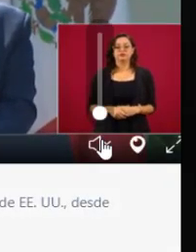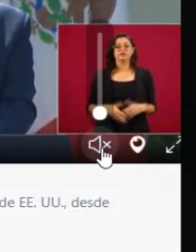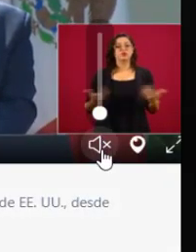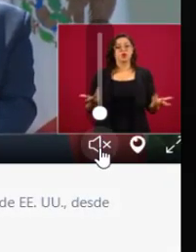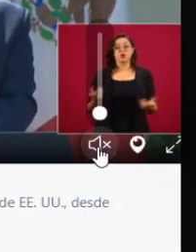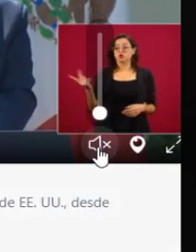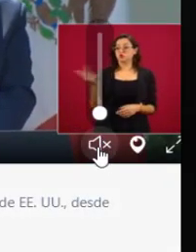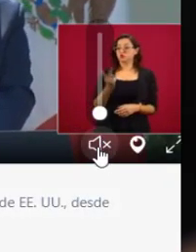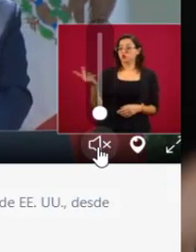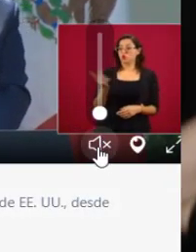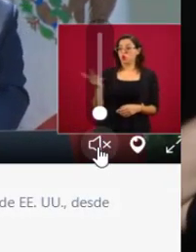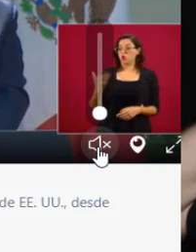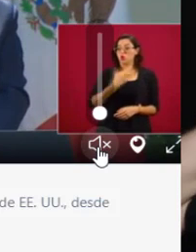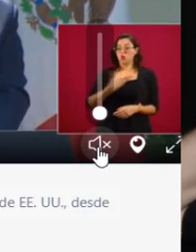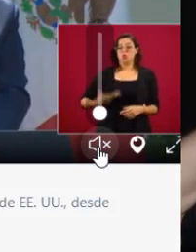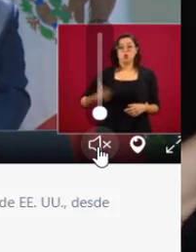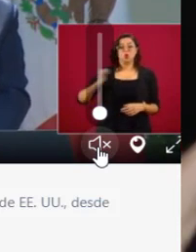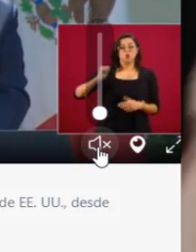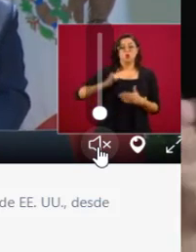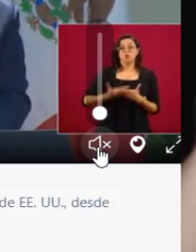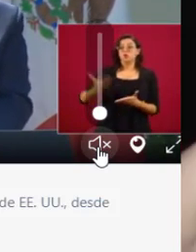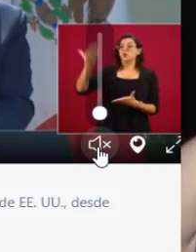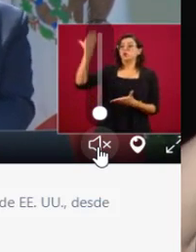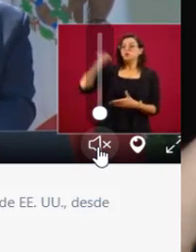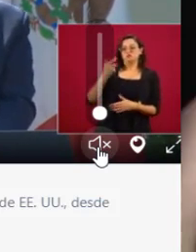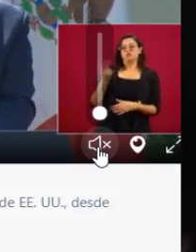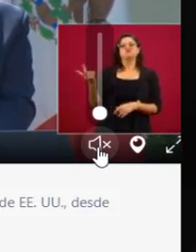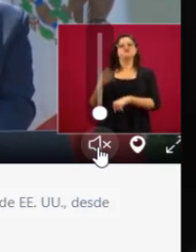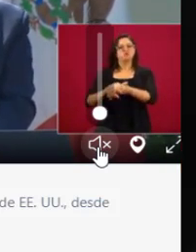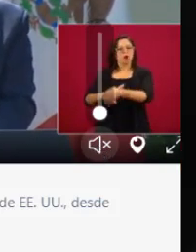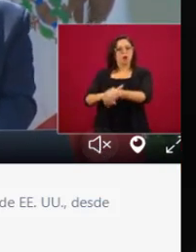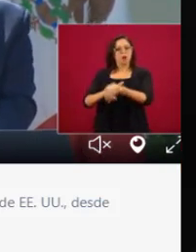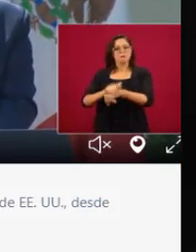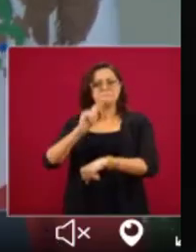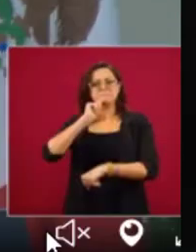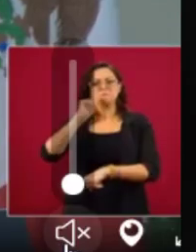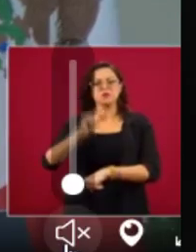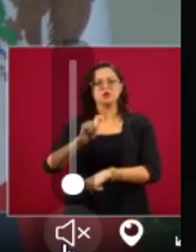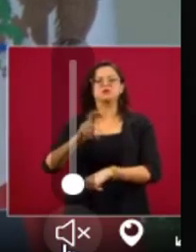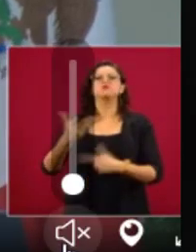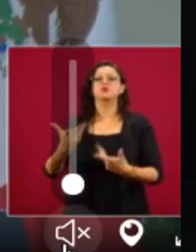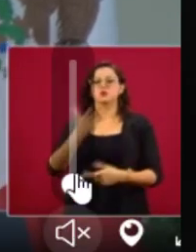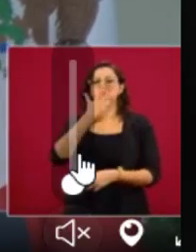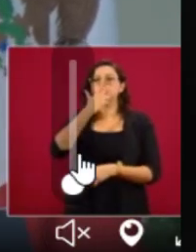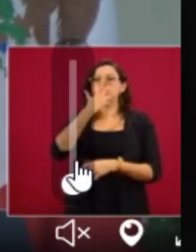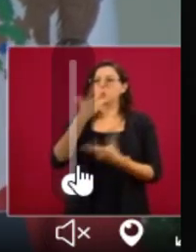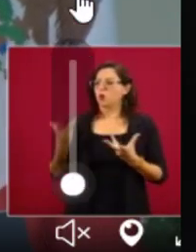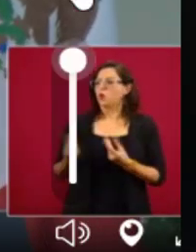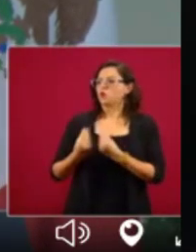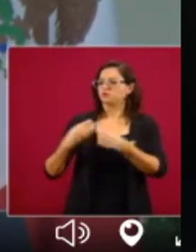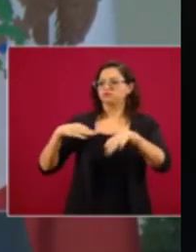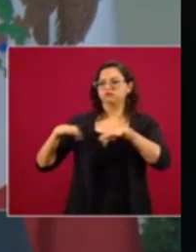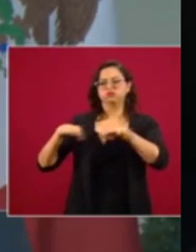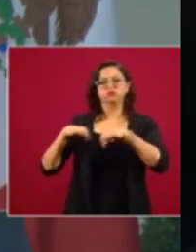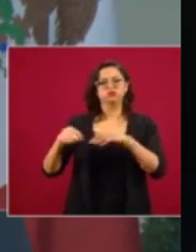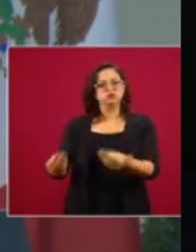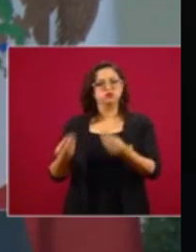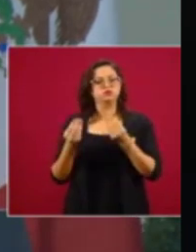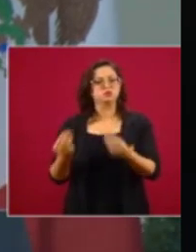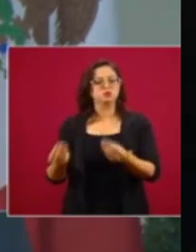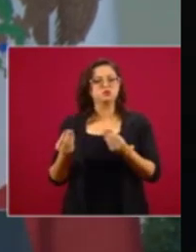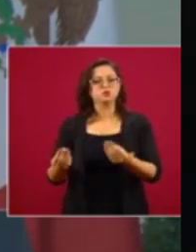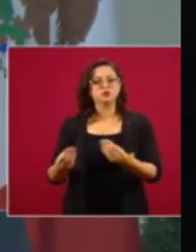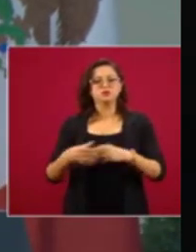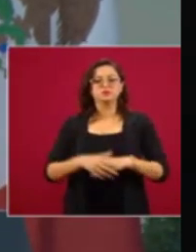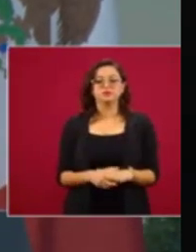y ahorita vamos a regresar pues analizar todo lo que ha sucedido el día de hoy. Vamos a escuchar. Agradecidos